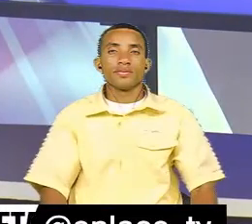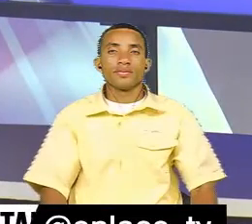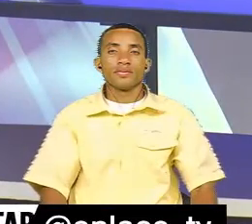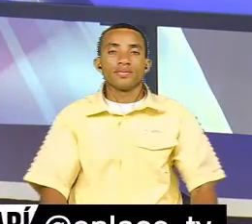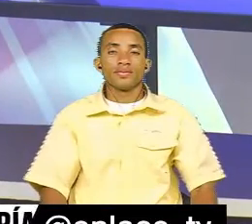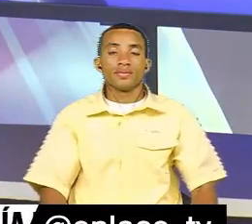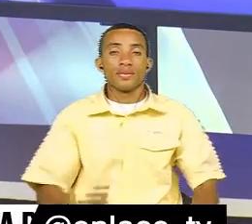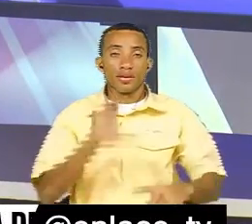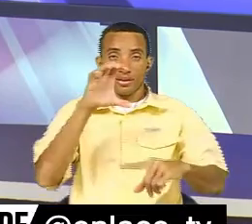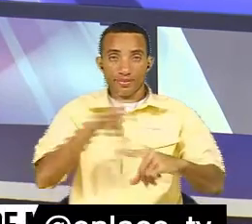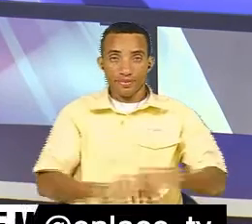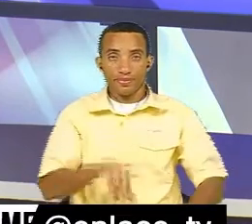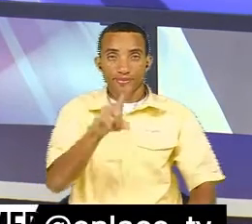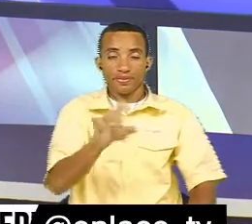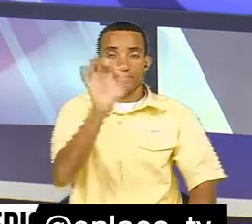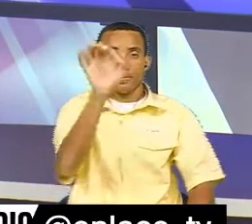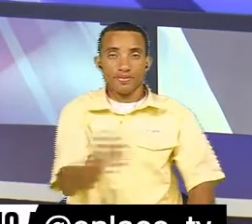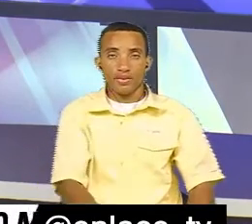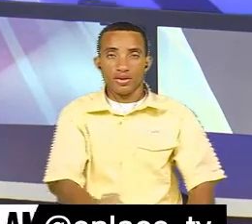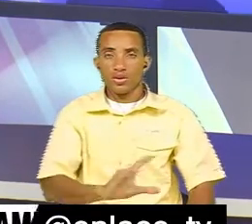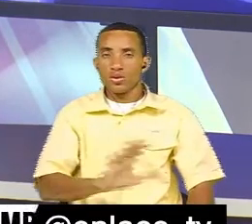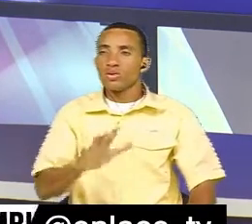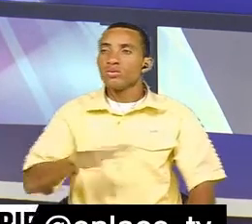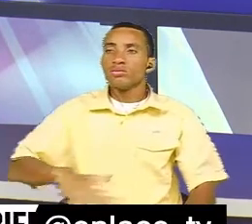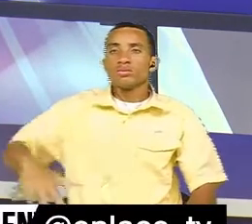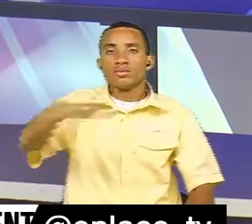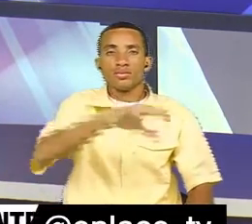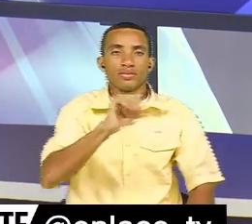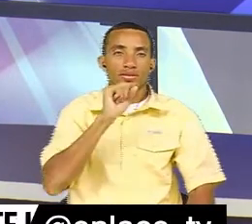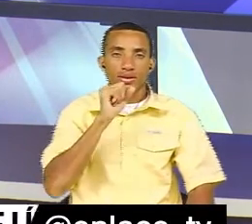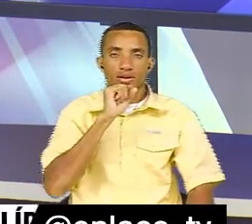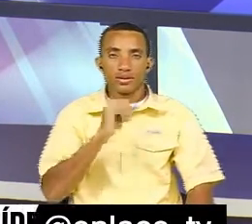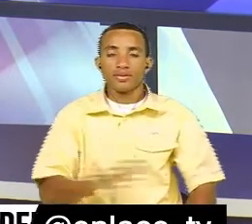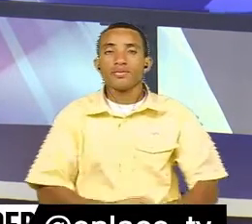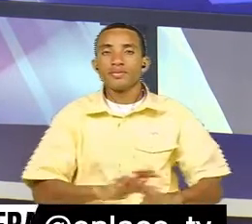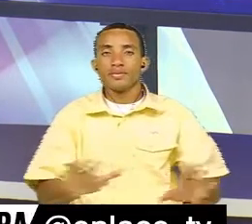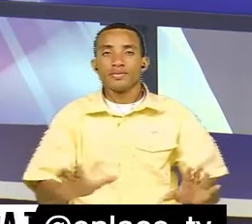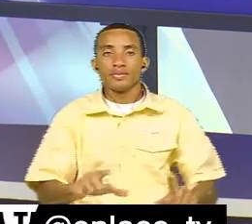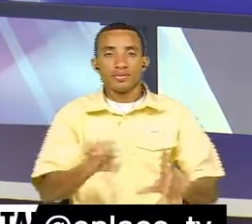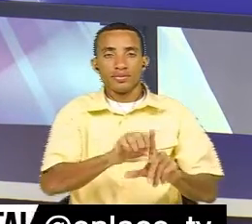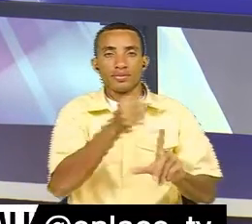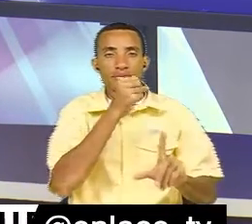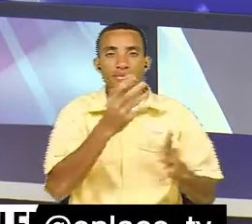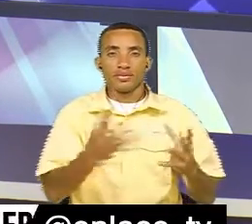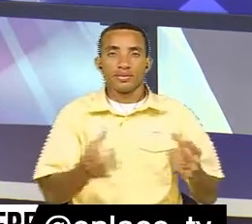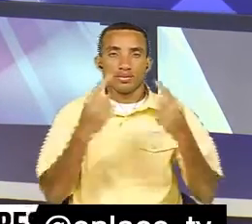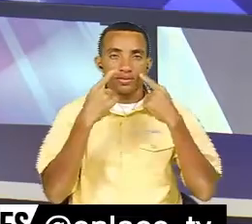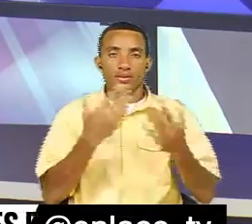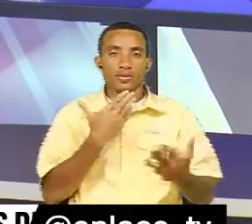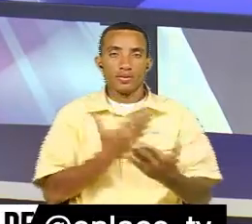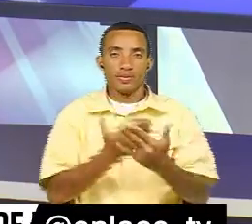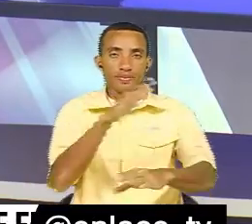Tenemos una cita a las 6 en punto con todo lo que acontece en Barranca Bermeja y la región. Por supuesto, en Enlace Noticias, lo que usted quiere ver. Feliz tarde.